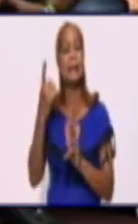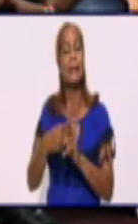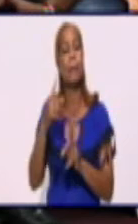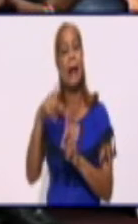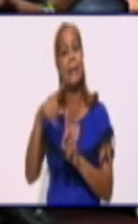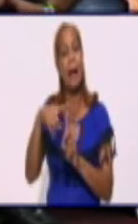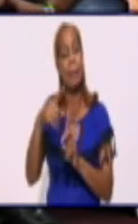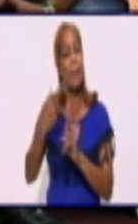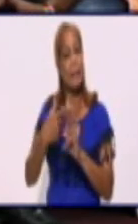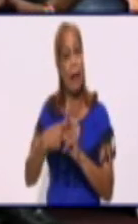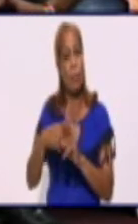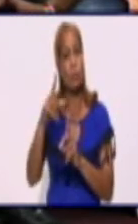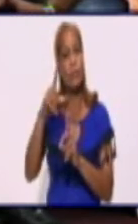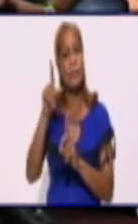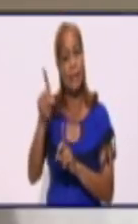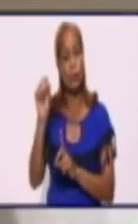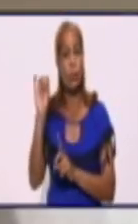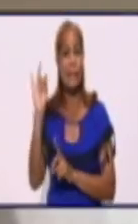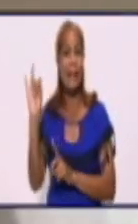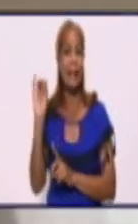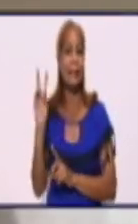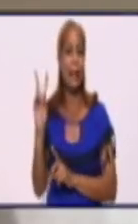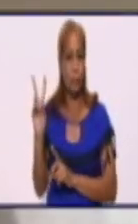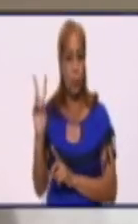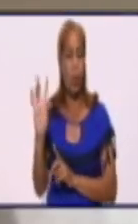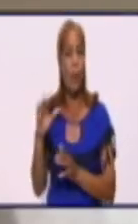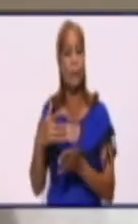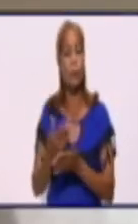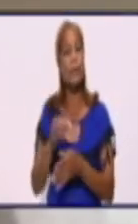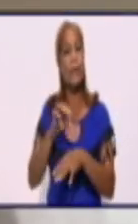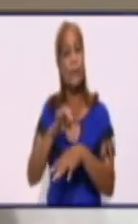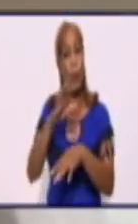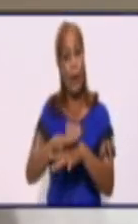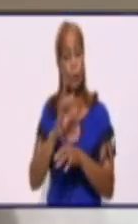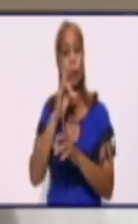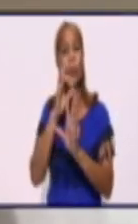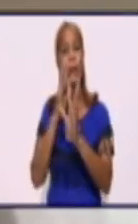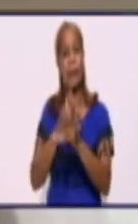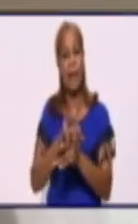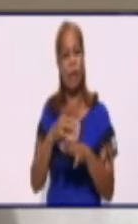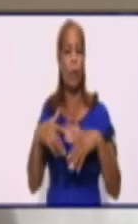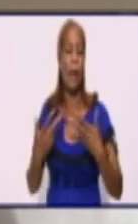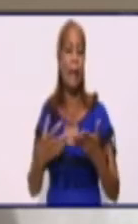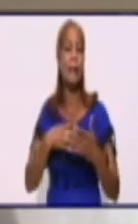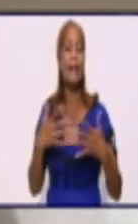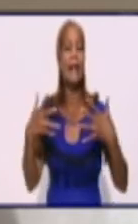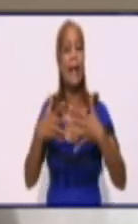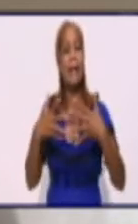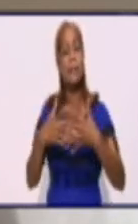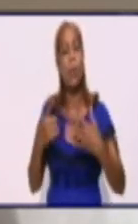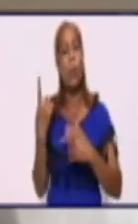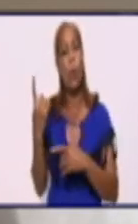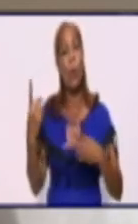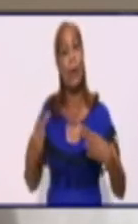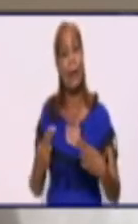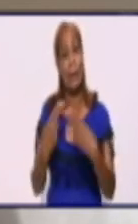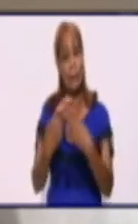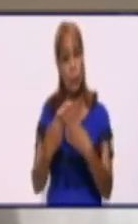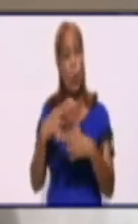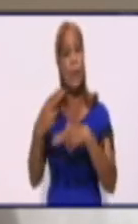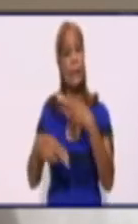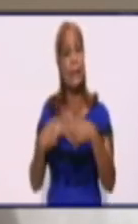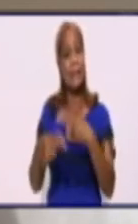decir que en el caso de Niquero y Río Cauto, los casos que están saliendo tienen relación con el evento de transmisión local comunitaria que hay en